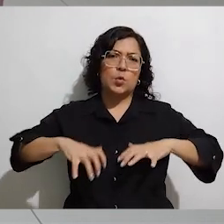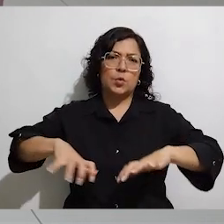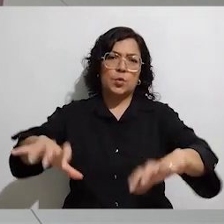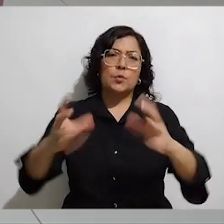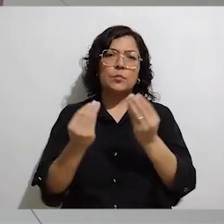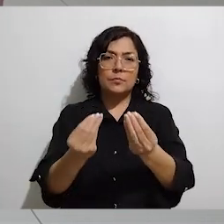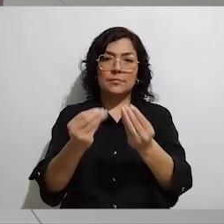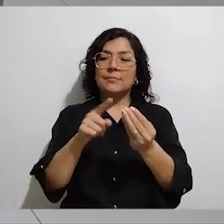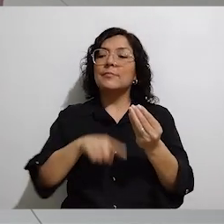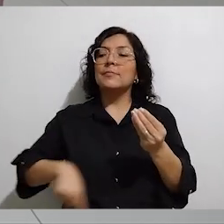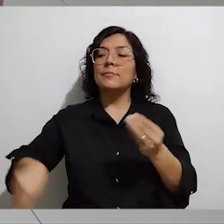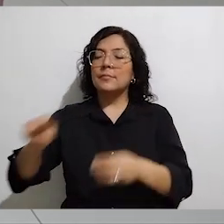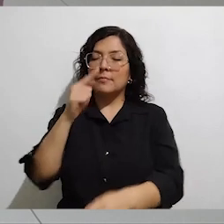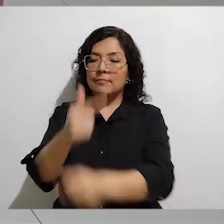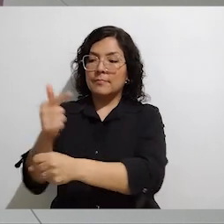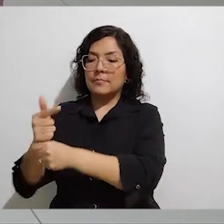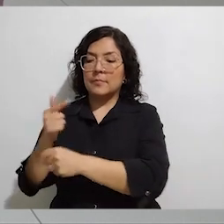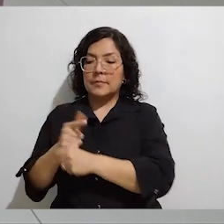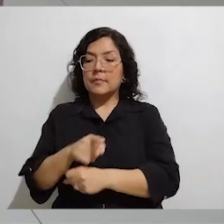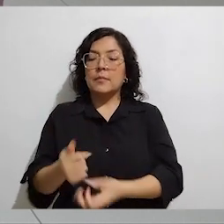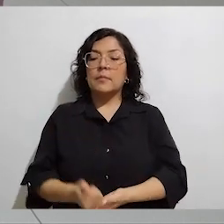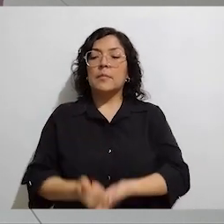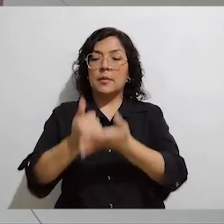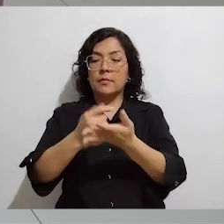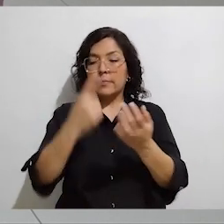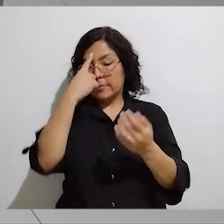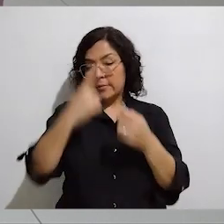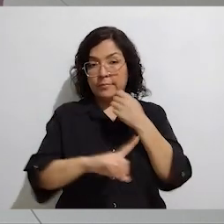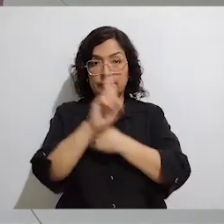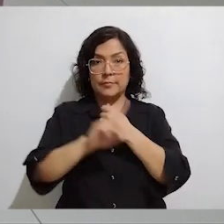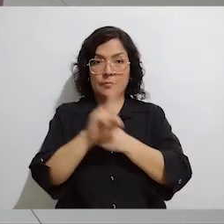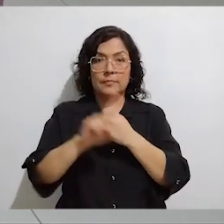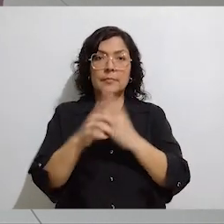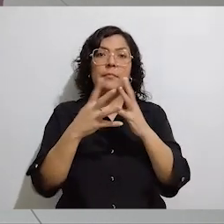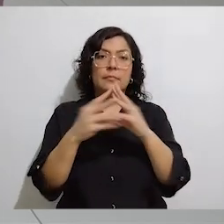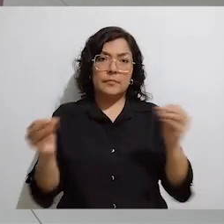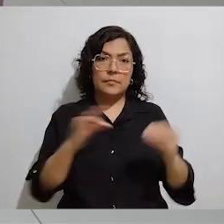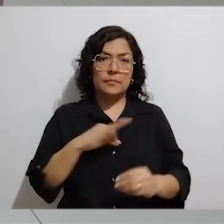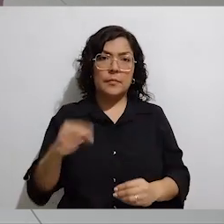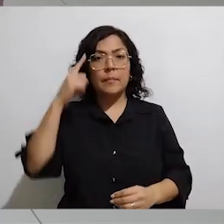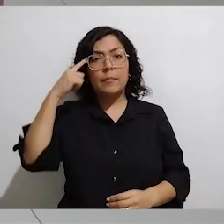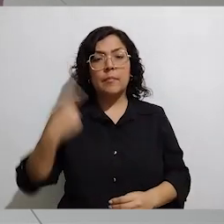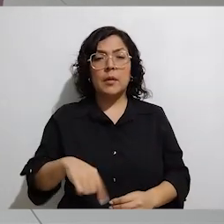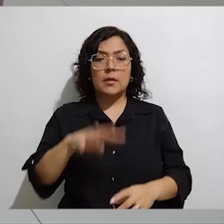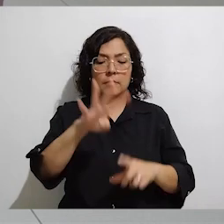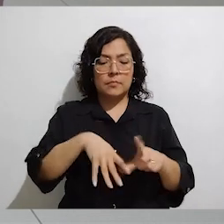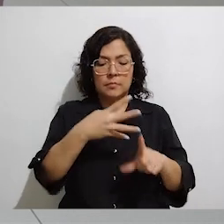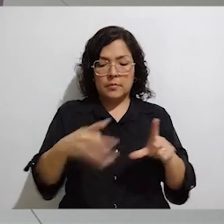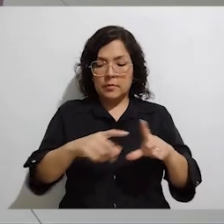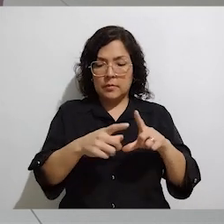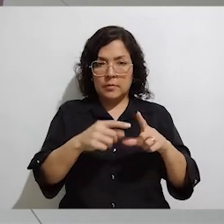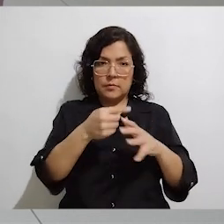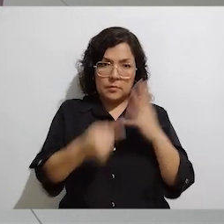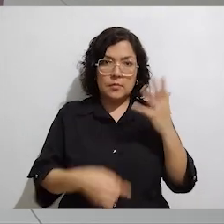poder hacer frente y construir la solución a los retos que plantean las agendas comunitarias, que plantean los